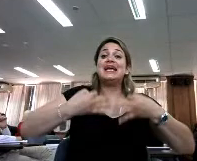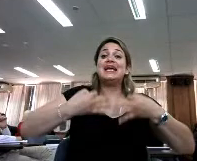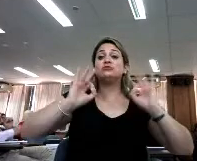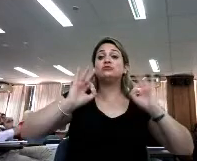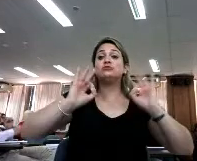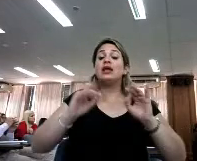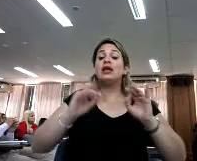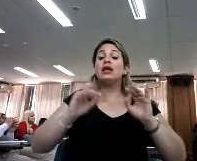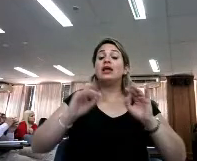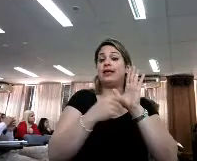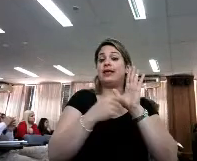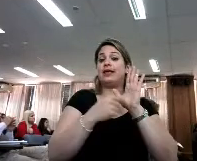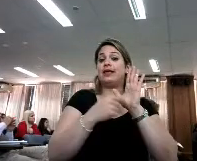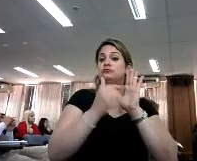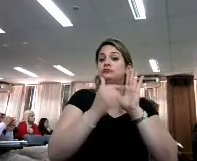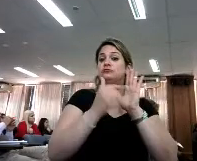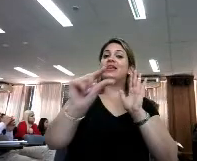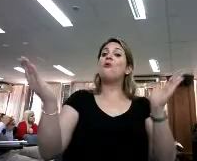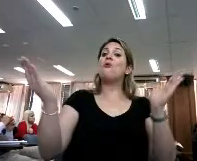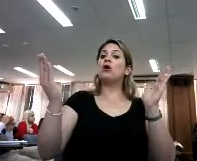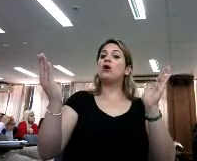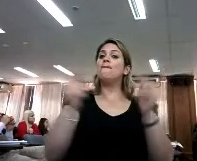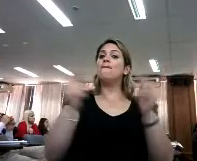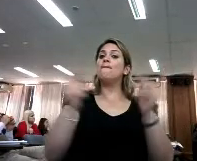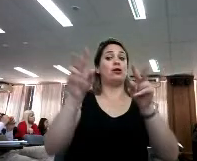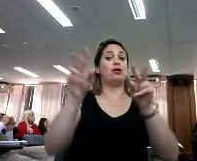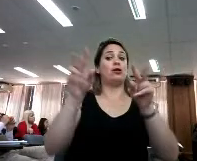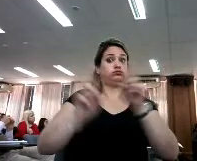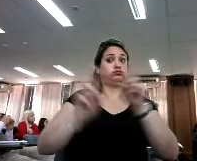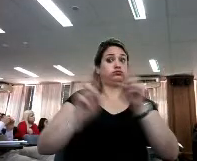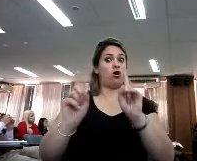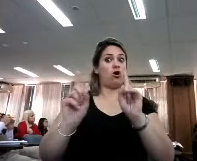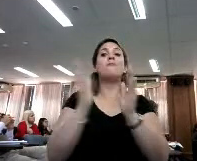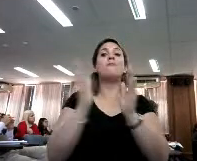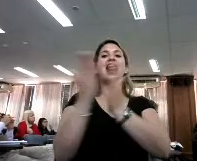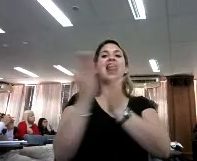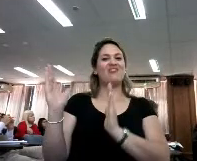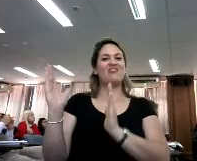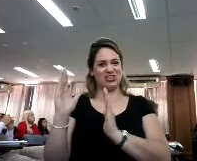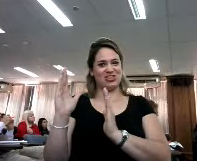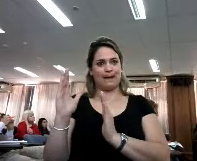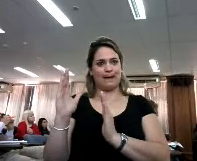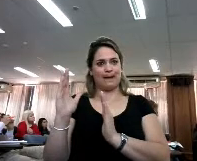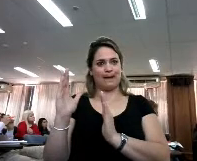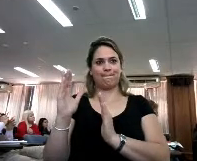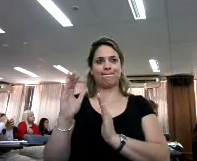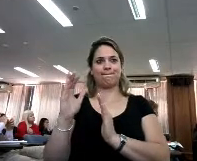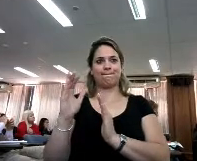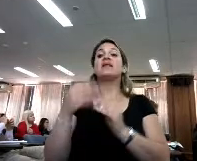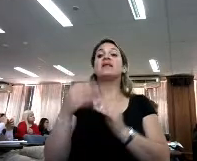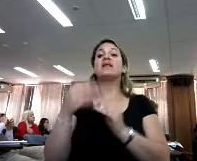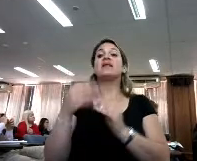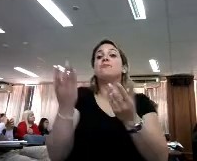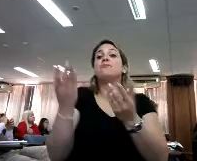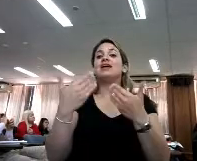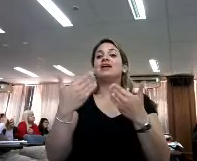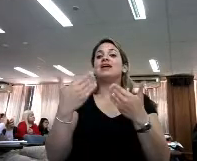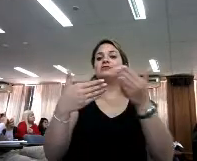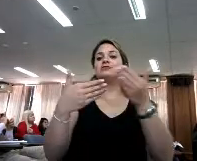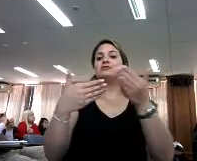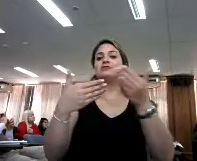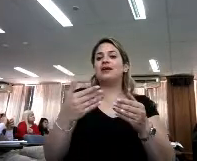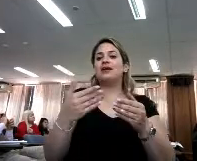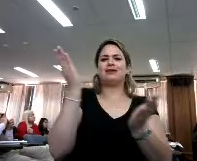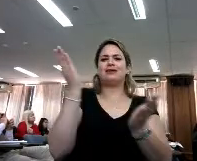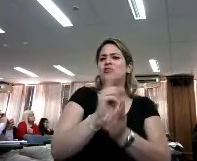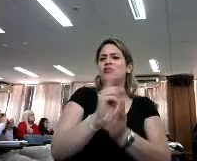donde se dice que el préstamo público, pero sin ánimo de lucro, por la biblioteca, podrá realizarse sin que constituyan infracción,